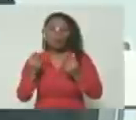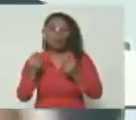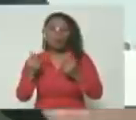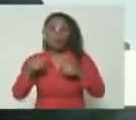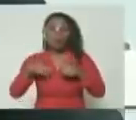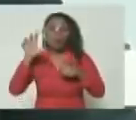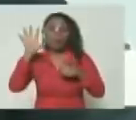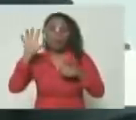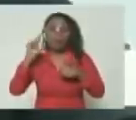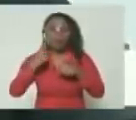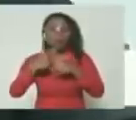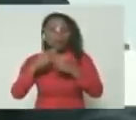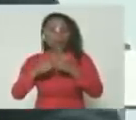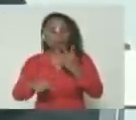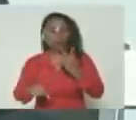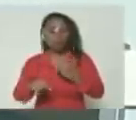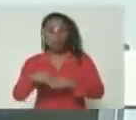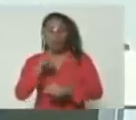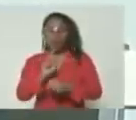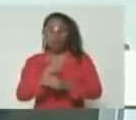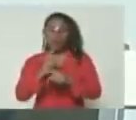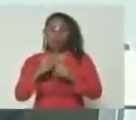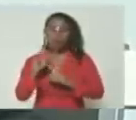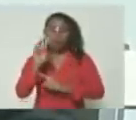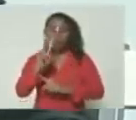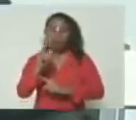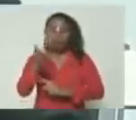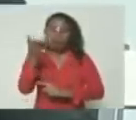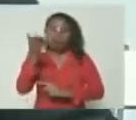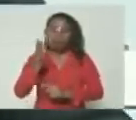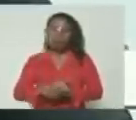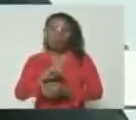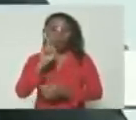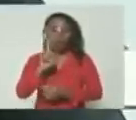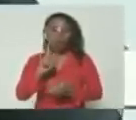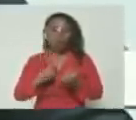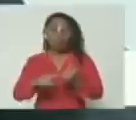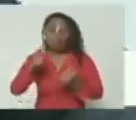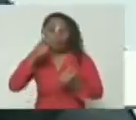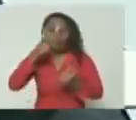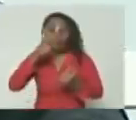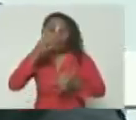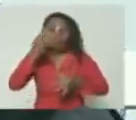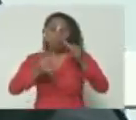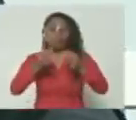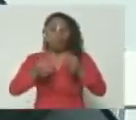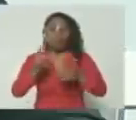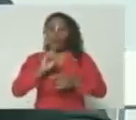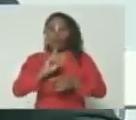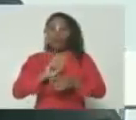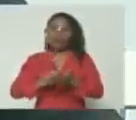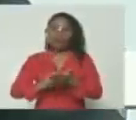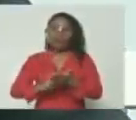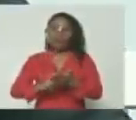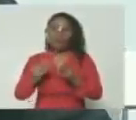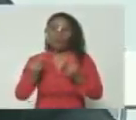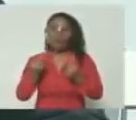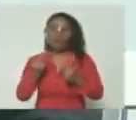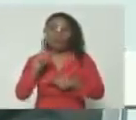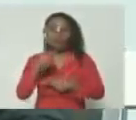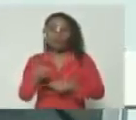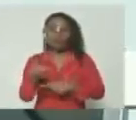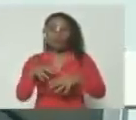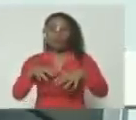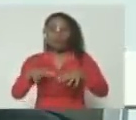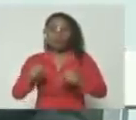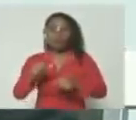país, entre otros. No son los únicos, pero son dos muy importantes. Uno, la seguridad jurídica. No habrá recuperación de la economía si los